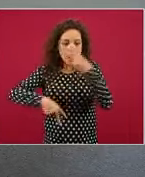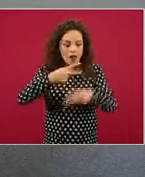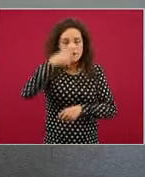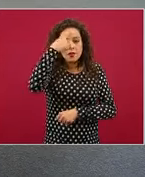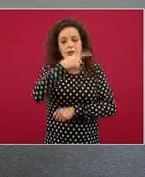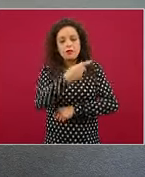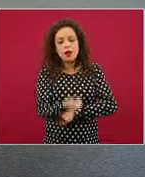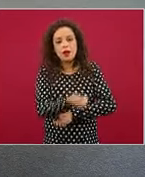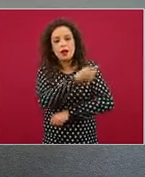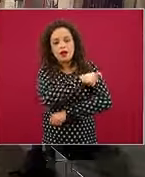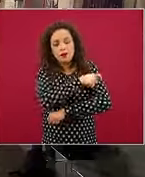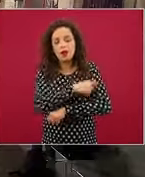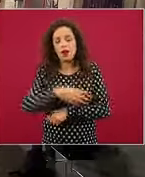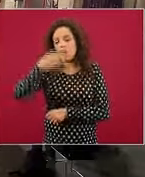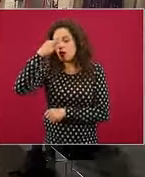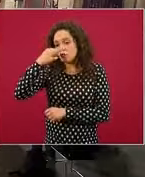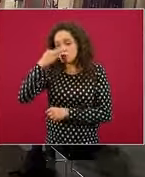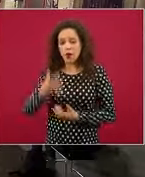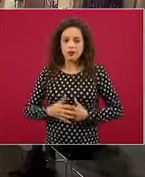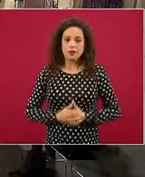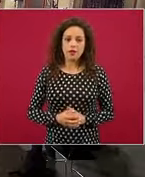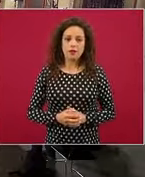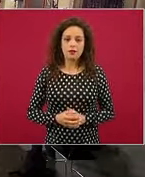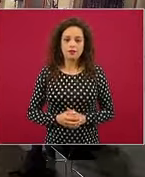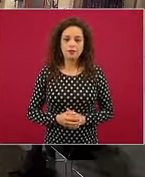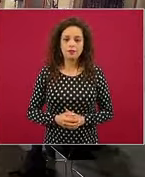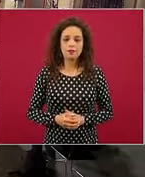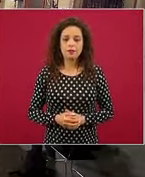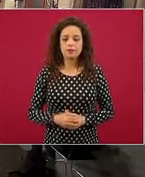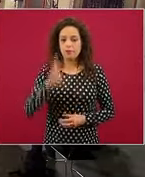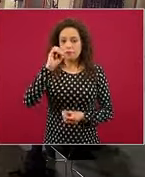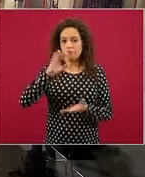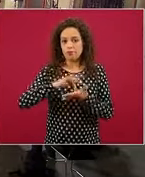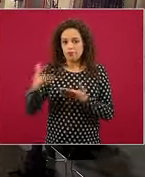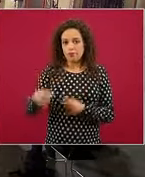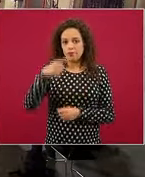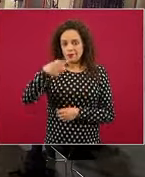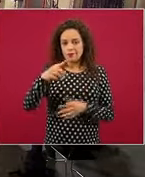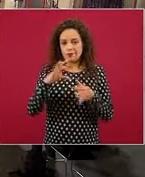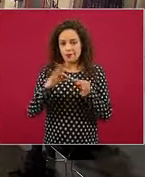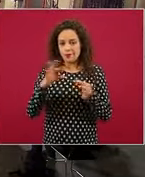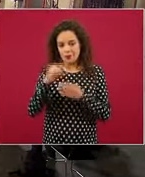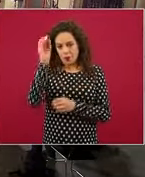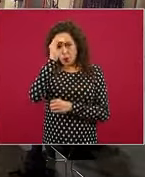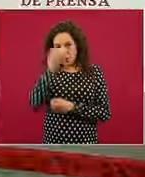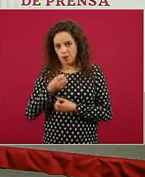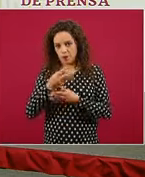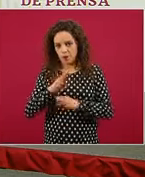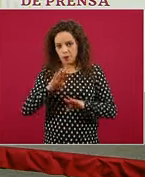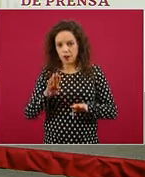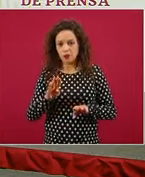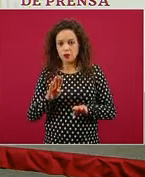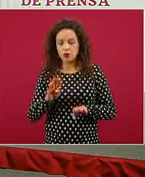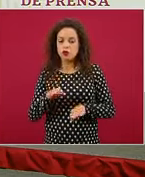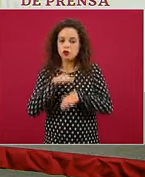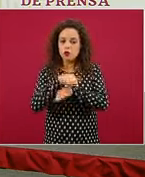COVID-19? Gracias. Gracias. Efectivamente, gracias por sus comentarios referidos a esta experiencia en